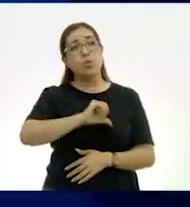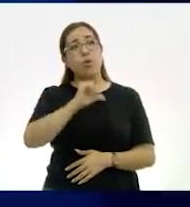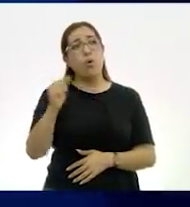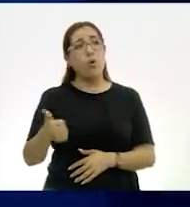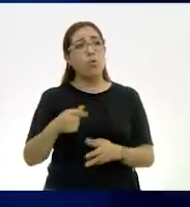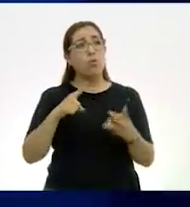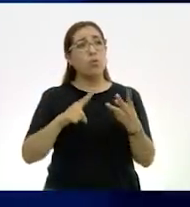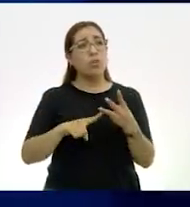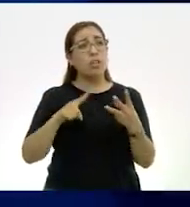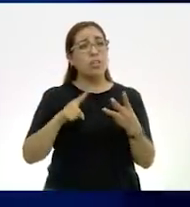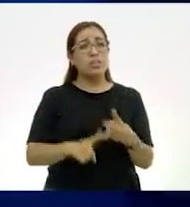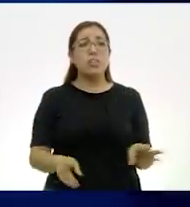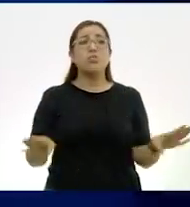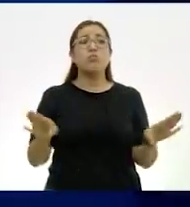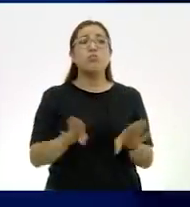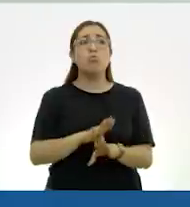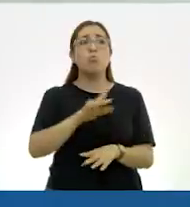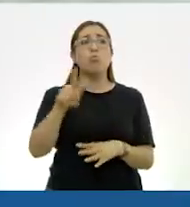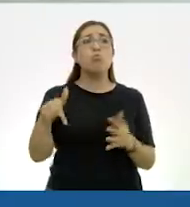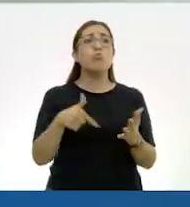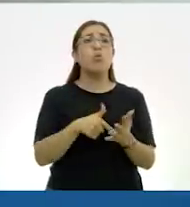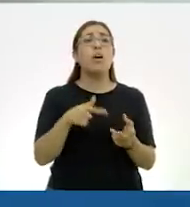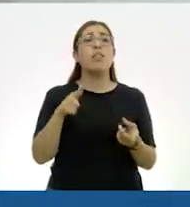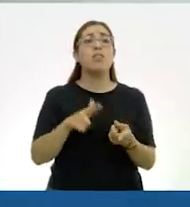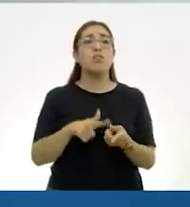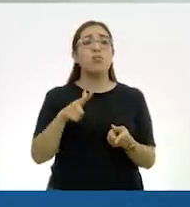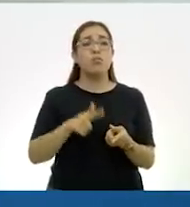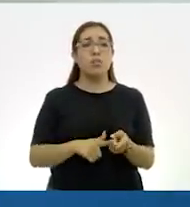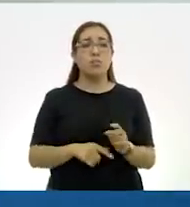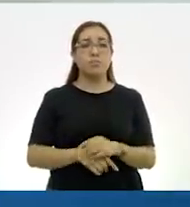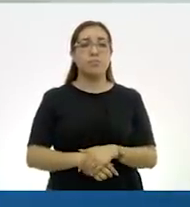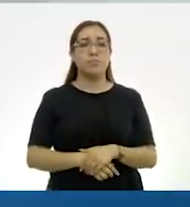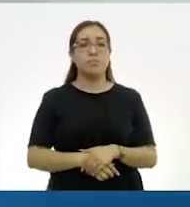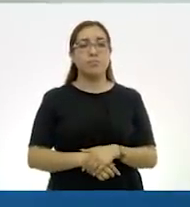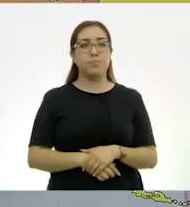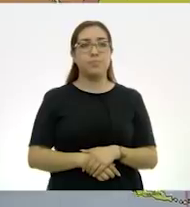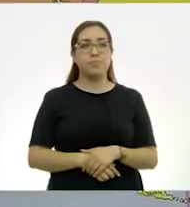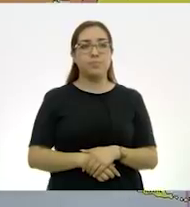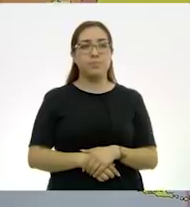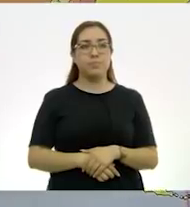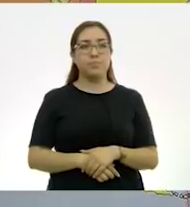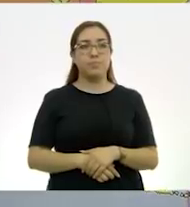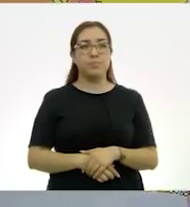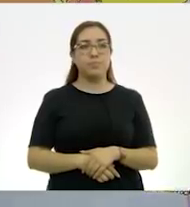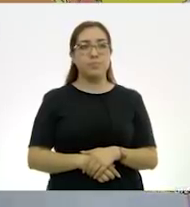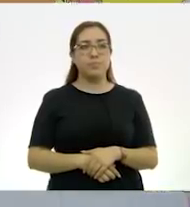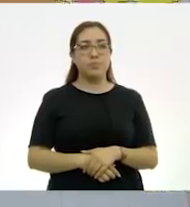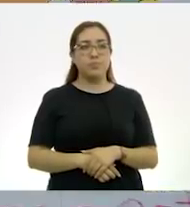escritura, dónde fue? El tercer sistema de escritura Ajá. lo ubicamos aquí,